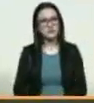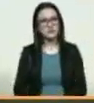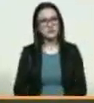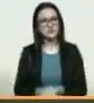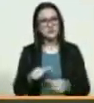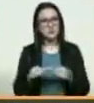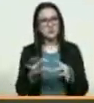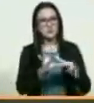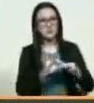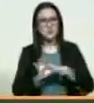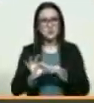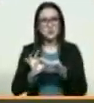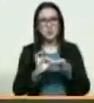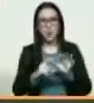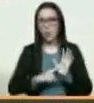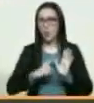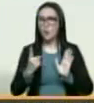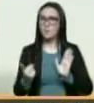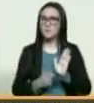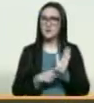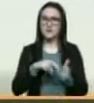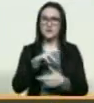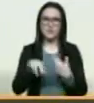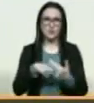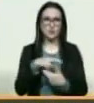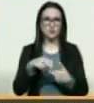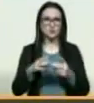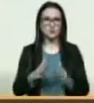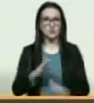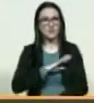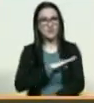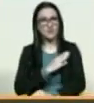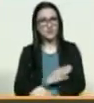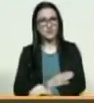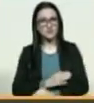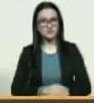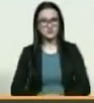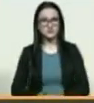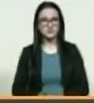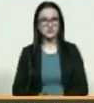en unidad absoluta de la fuerza revolucionaria.